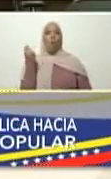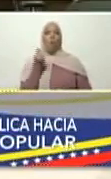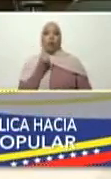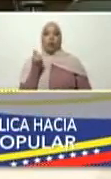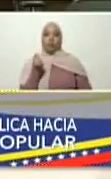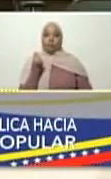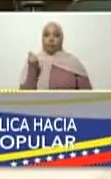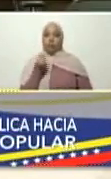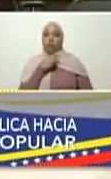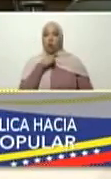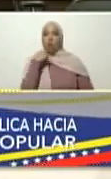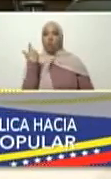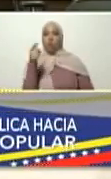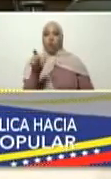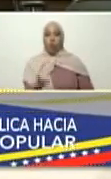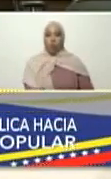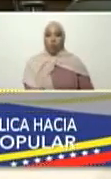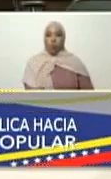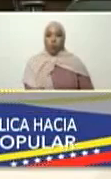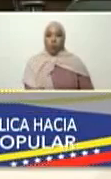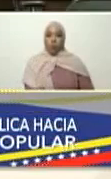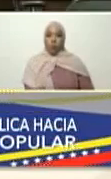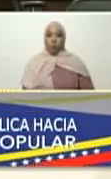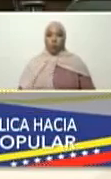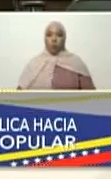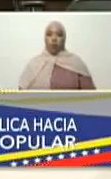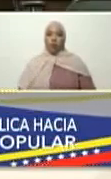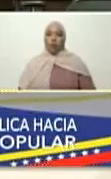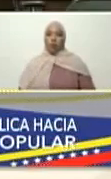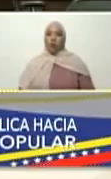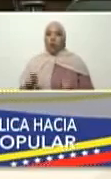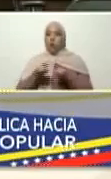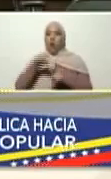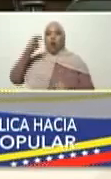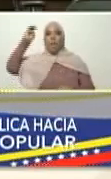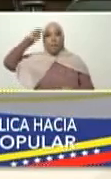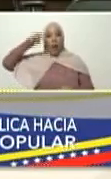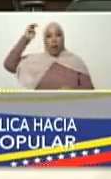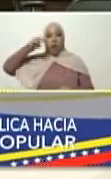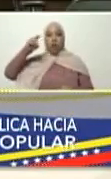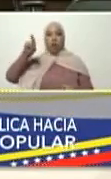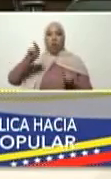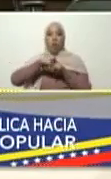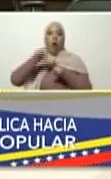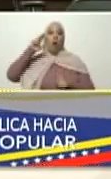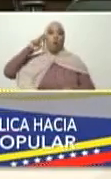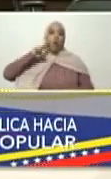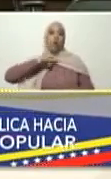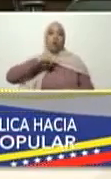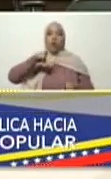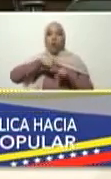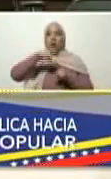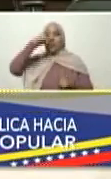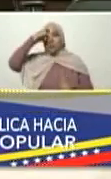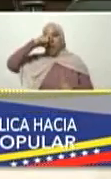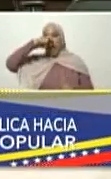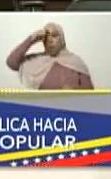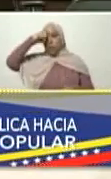temprano. Jesús Rivero era una especie de Simón Rodríguez, era un sabio,